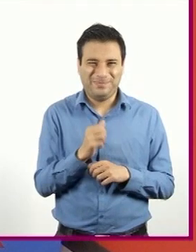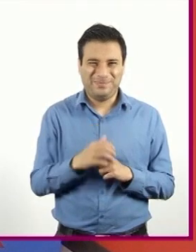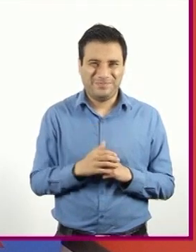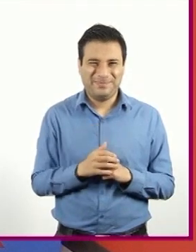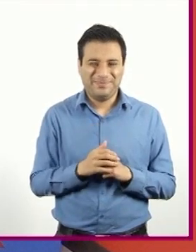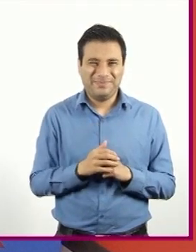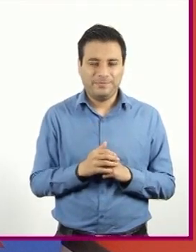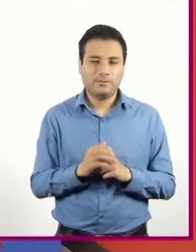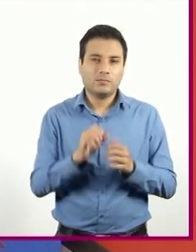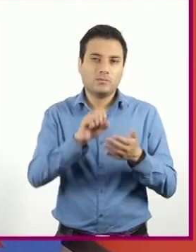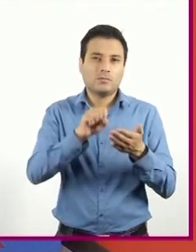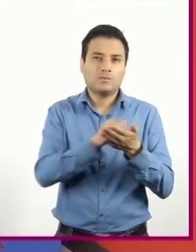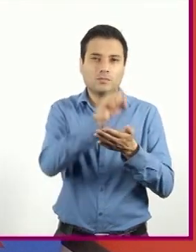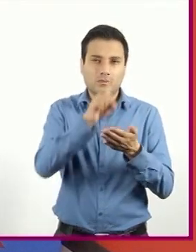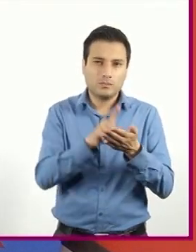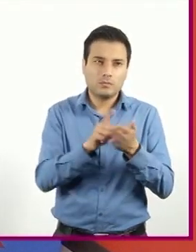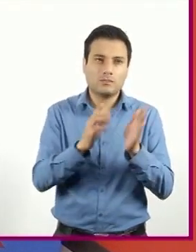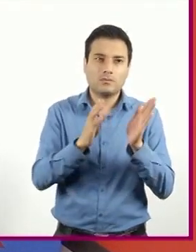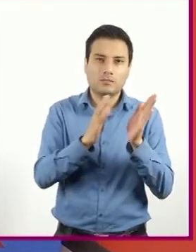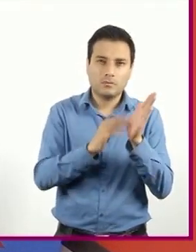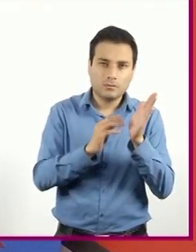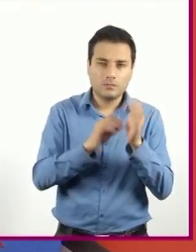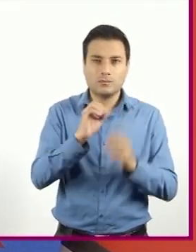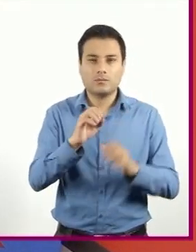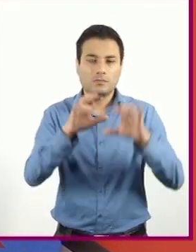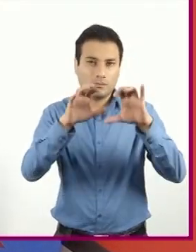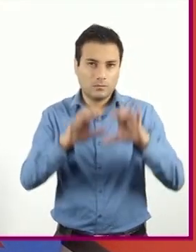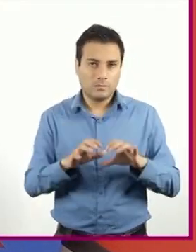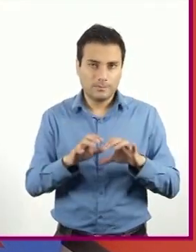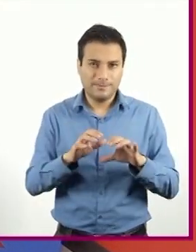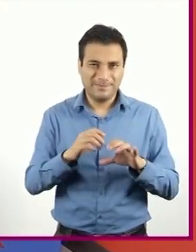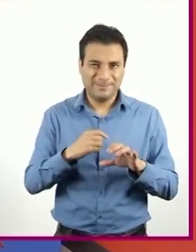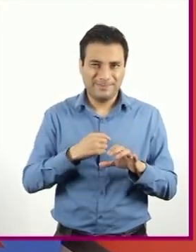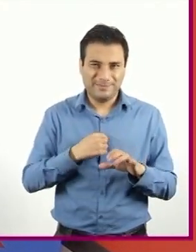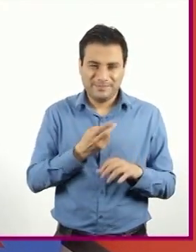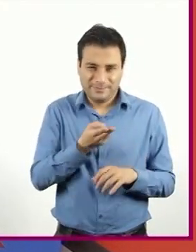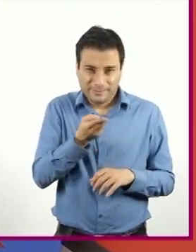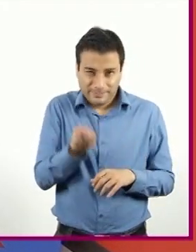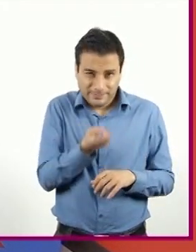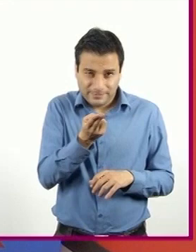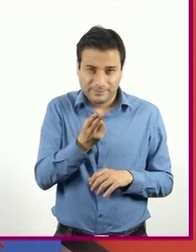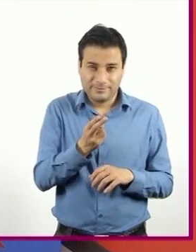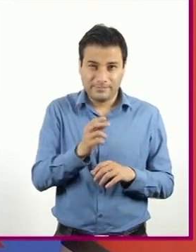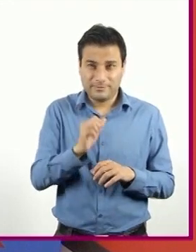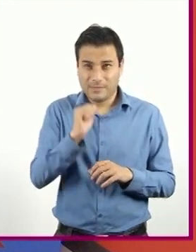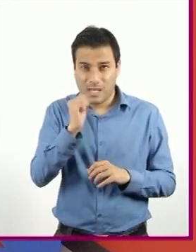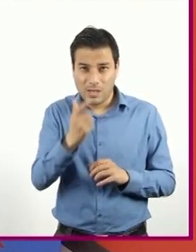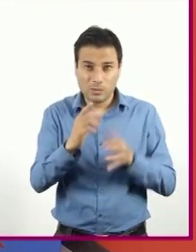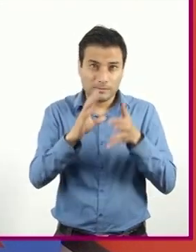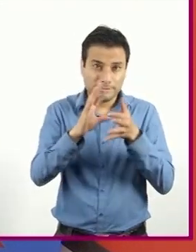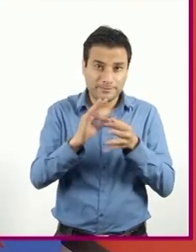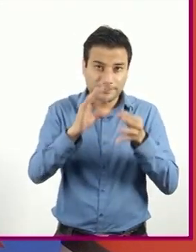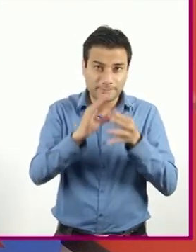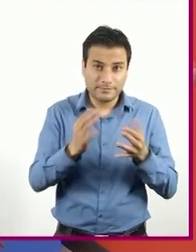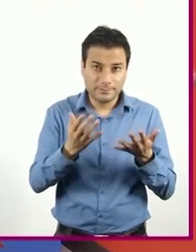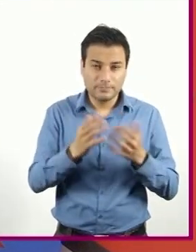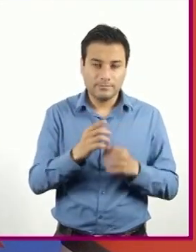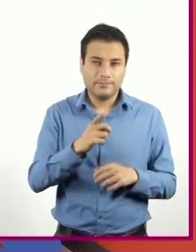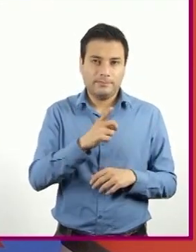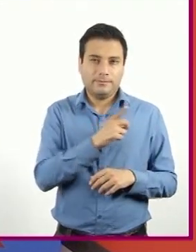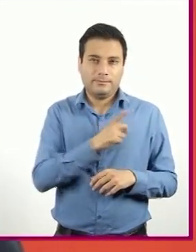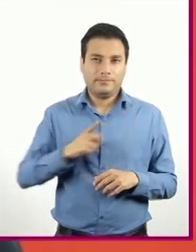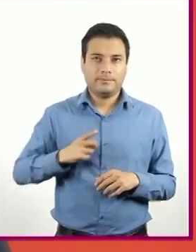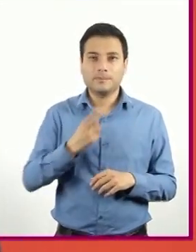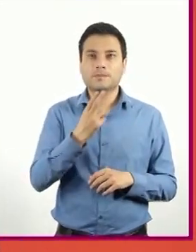formulario, o a un colectivo, ustedes, es decir, los posibles usuarios del formulario, se usa el